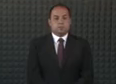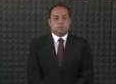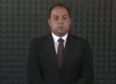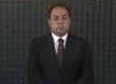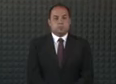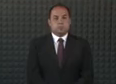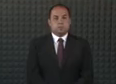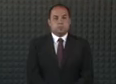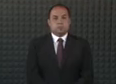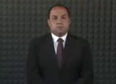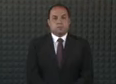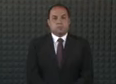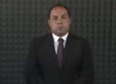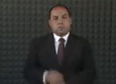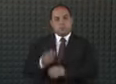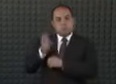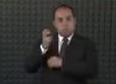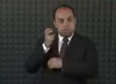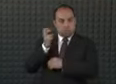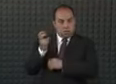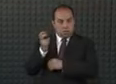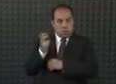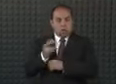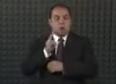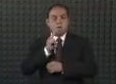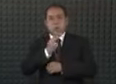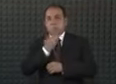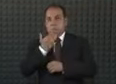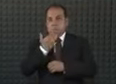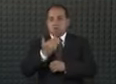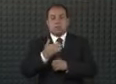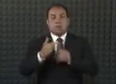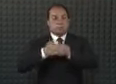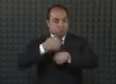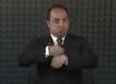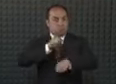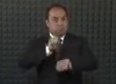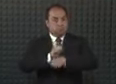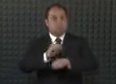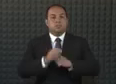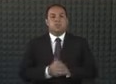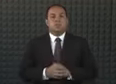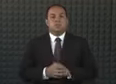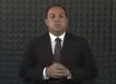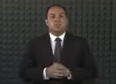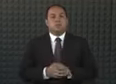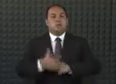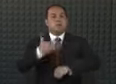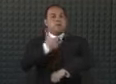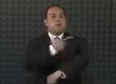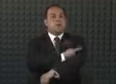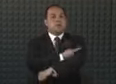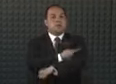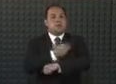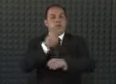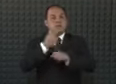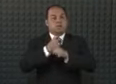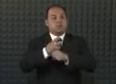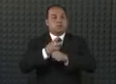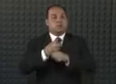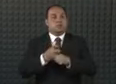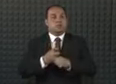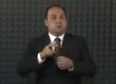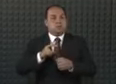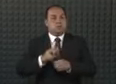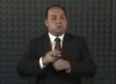Bueno, pues ahí está. La muy buena noticia es que la próxima semana vacunamos de segunda